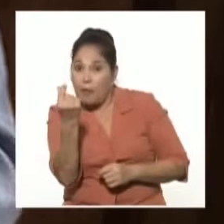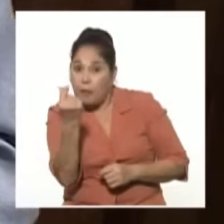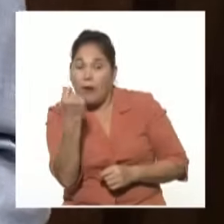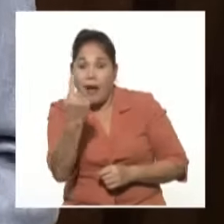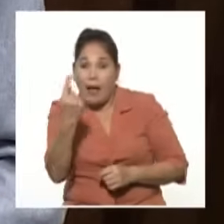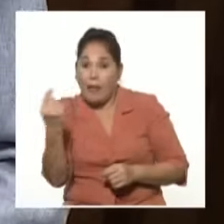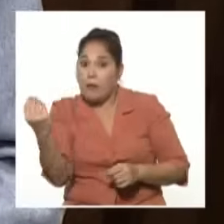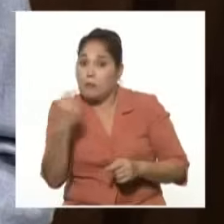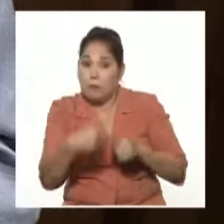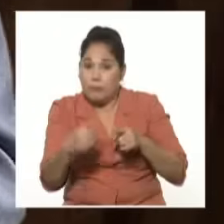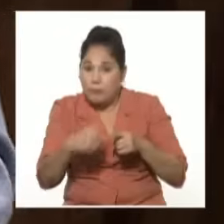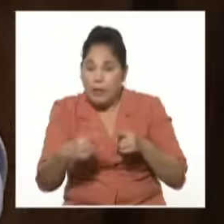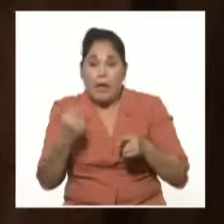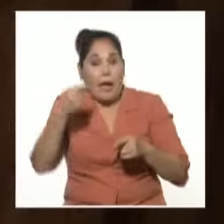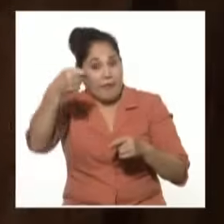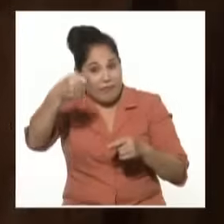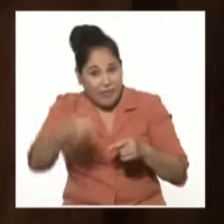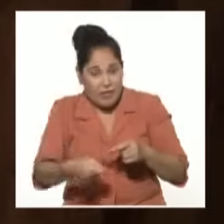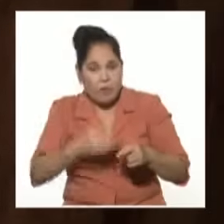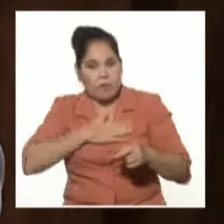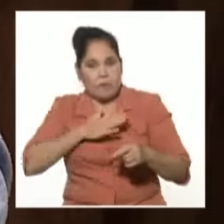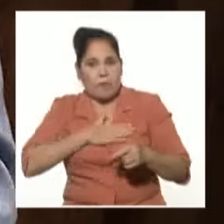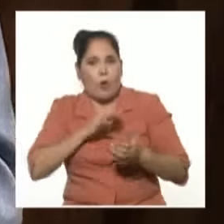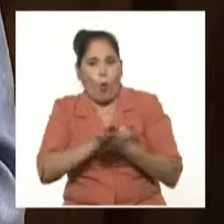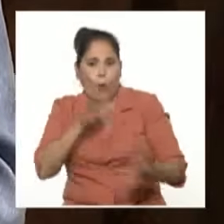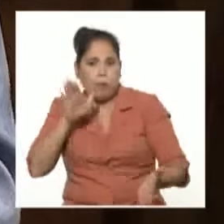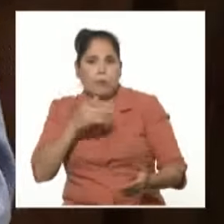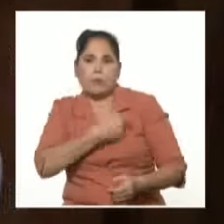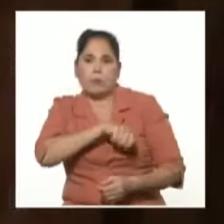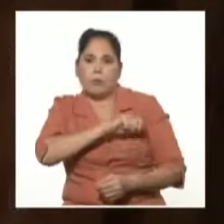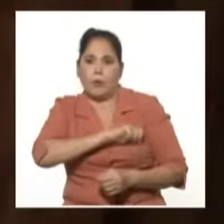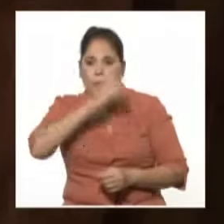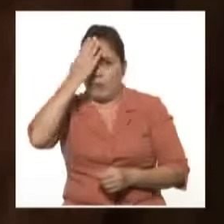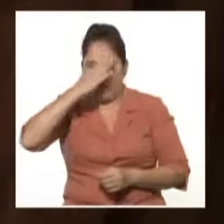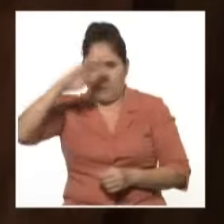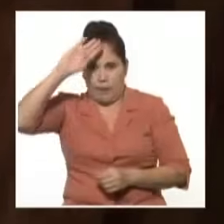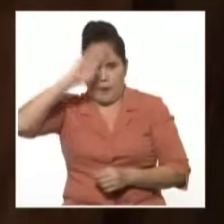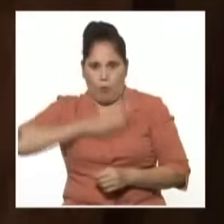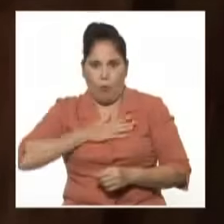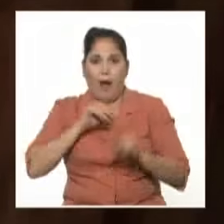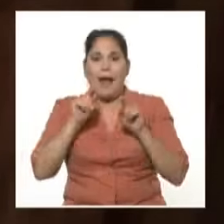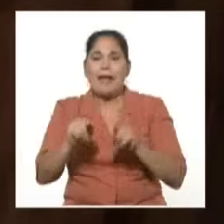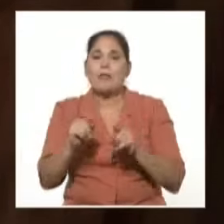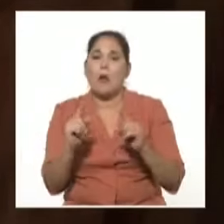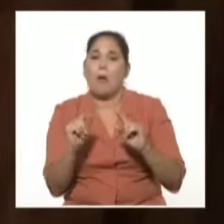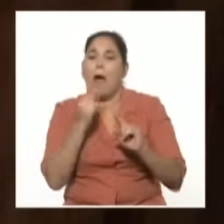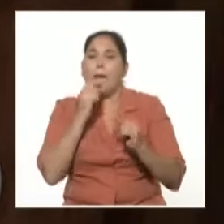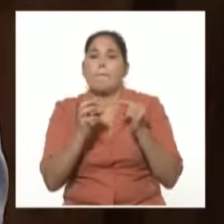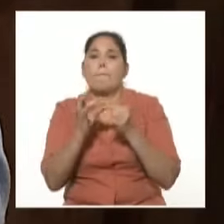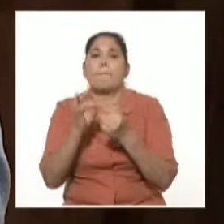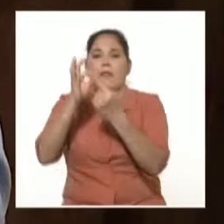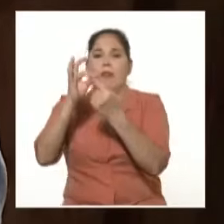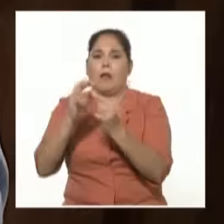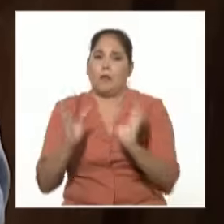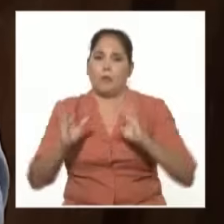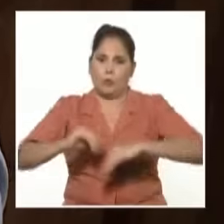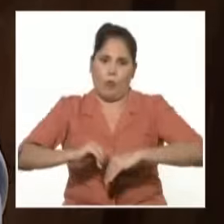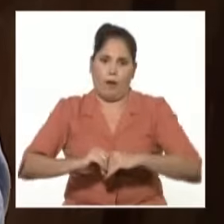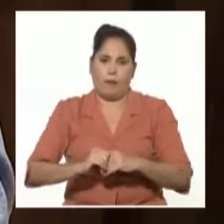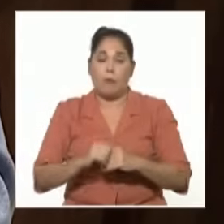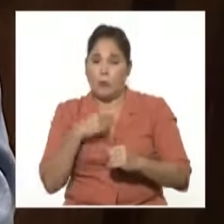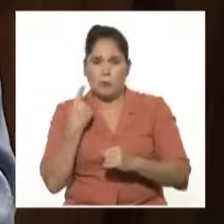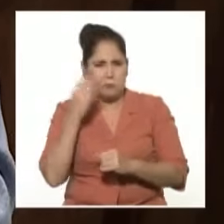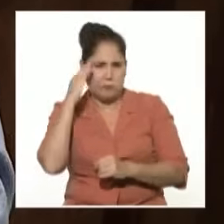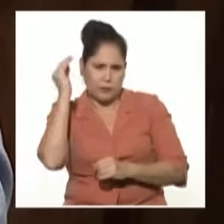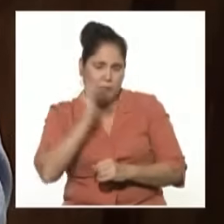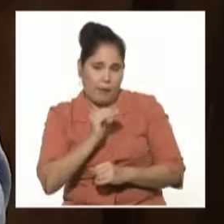recurso, cada decisión es un compromiso con el pueblo y no un espacio para privilegios. Coincidimos en que